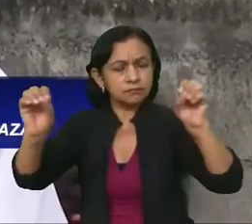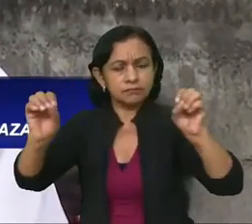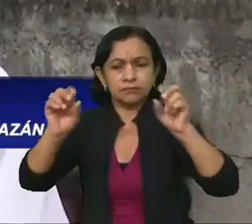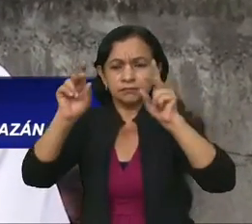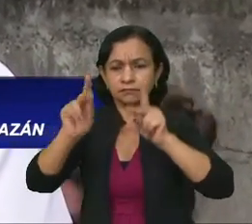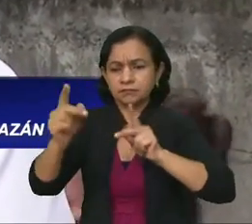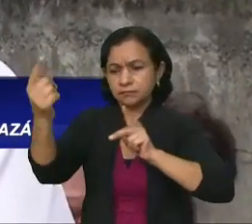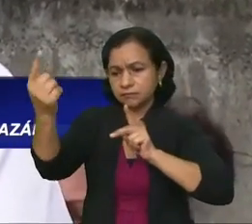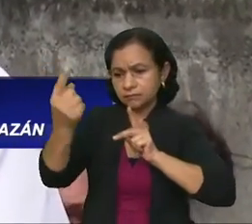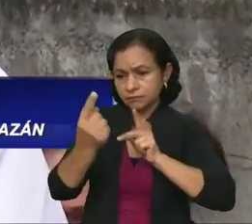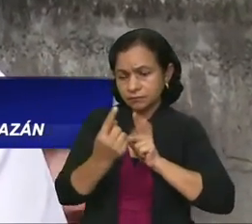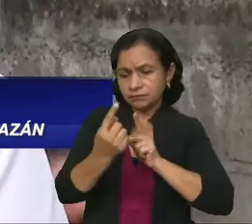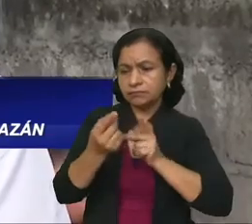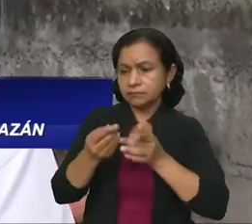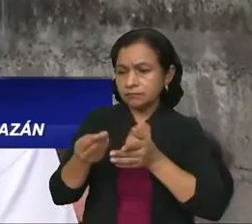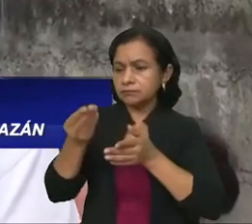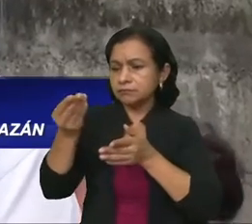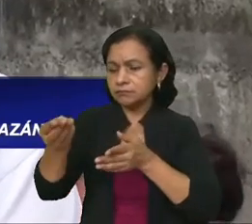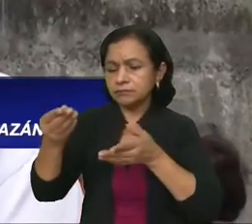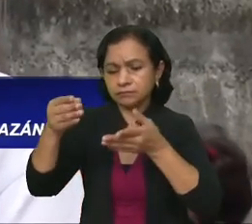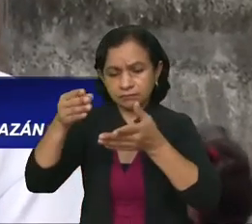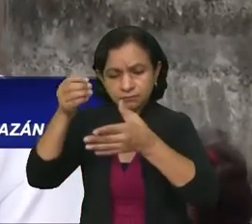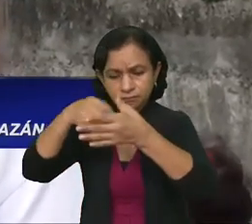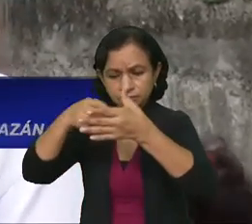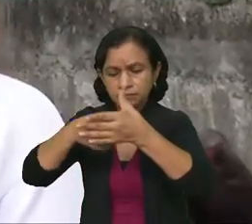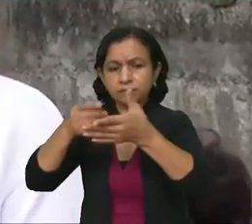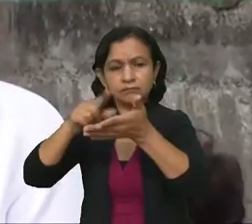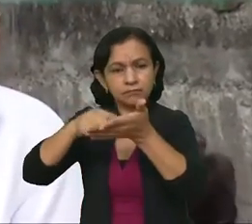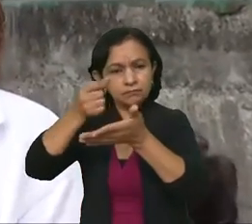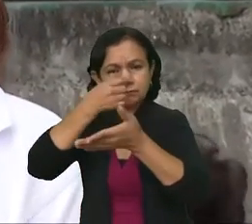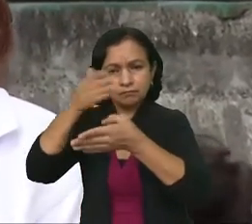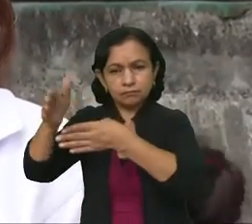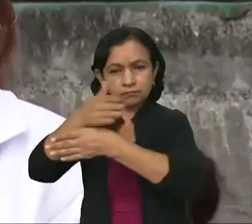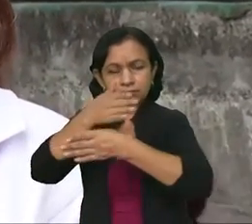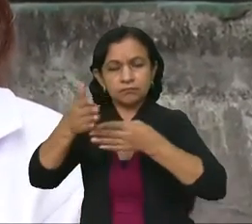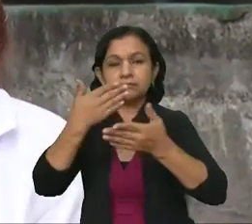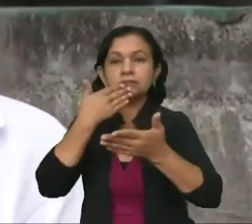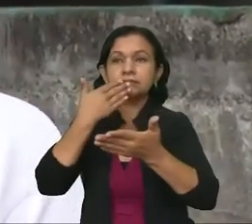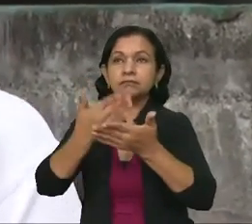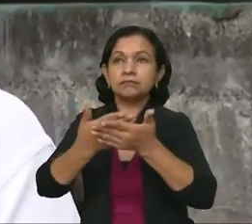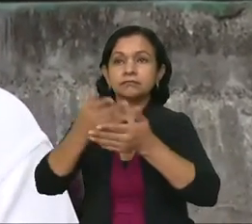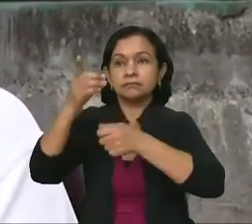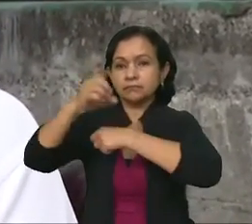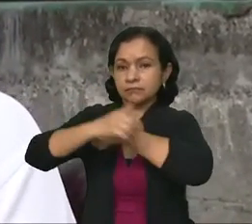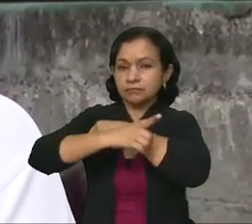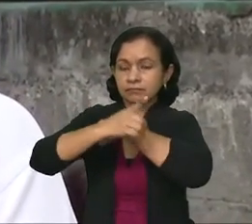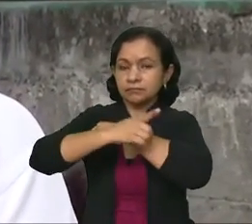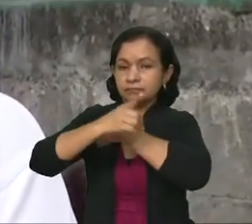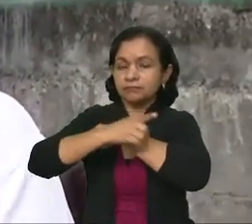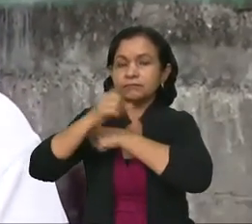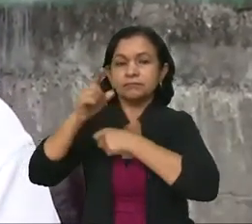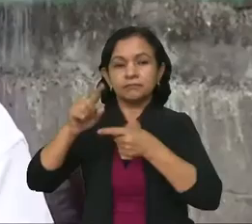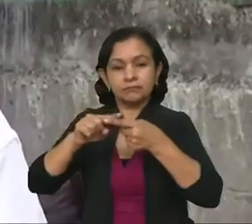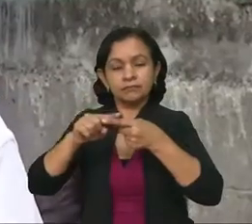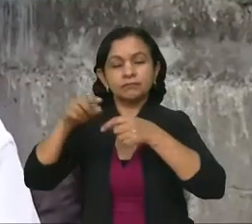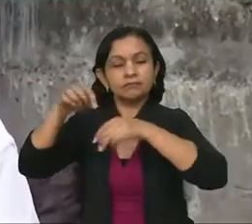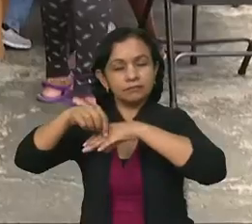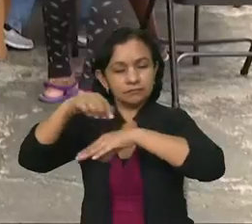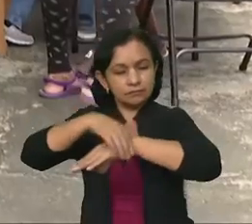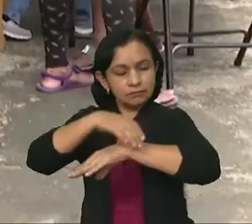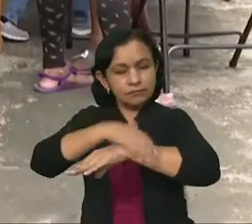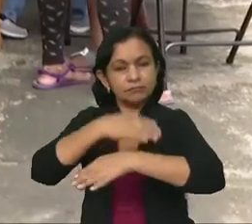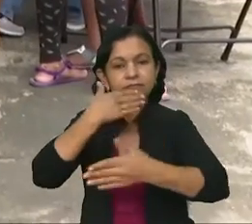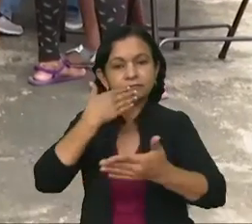que es atendido, paciente que se va con su medicamento. Gracias a nuestro comandante Daniel Ortega Saavedra y a la compañera